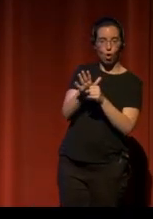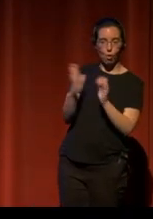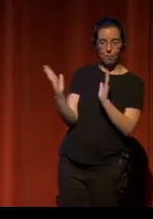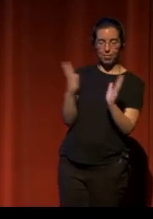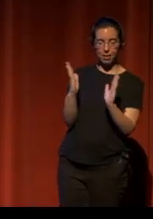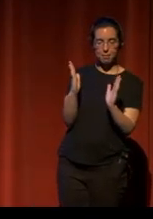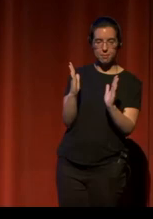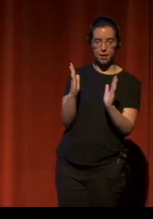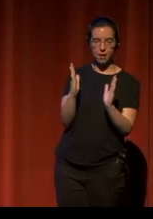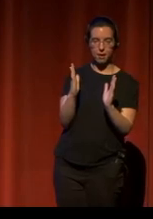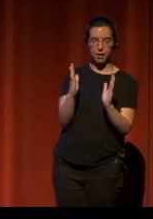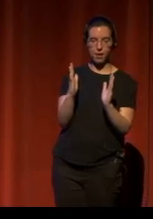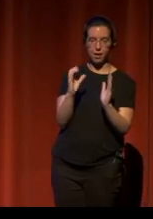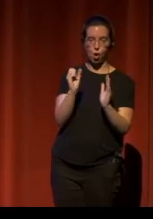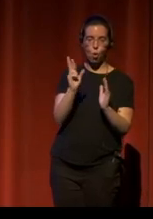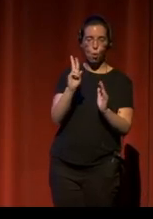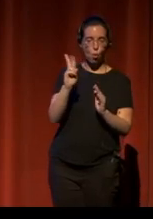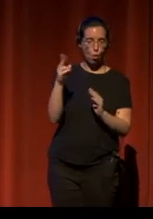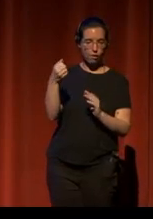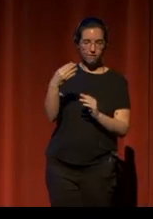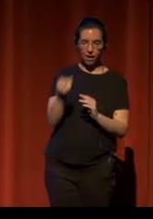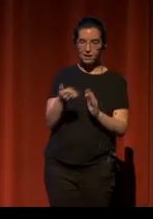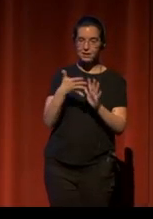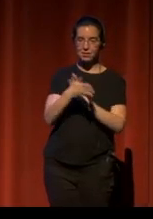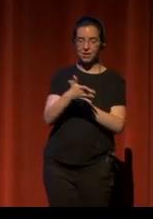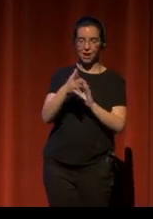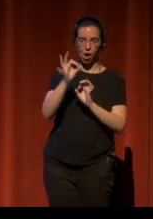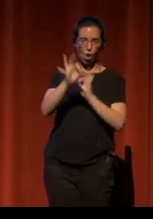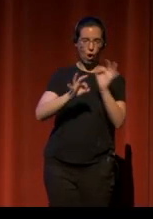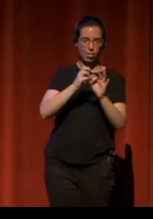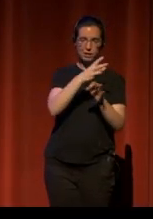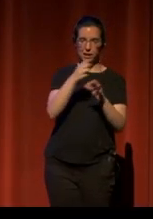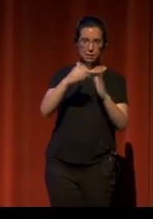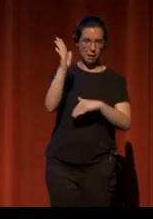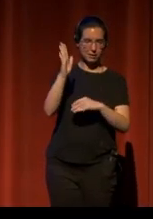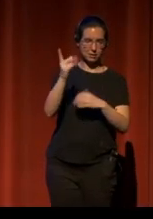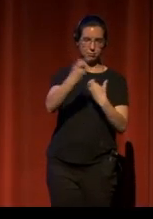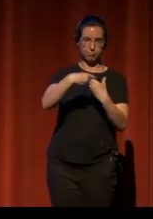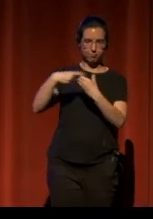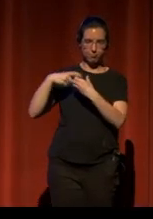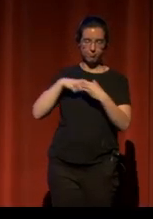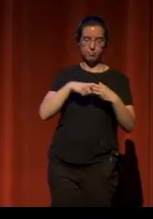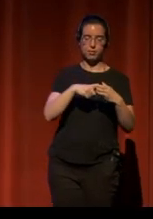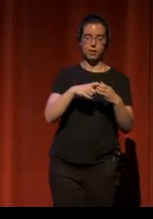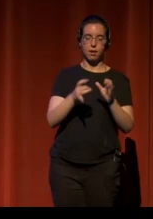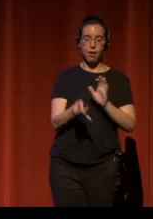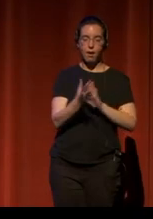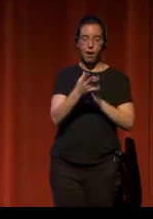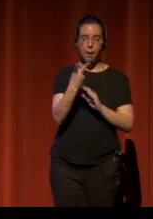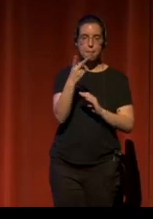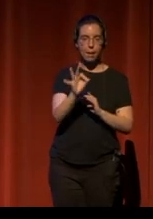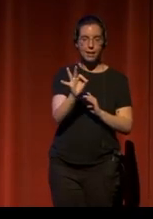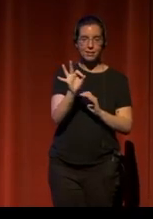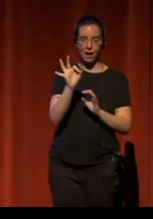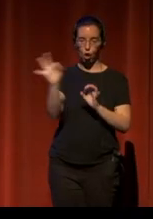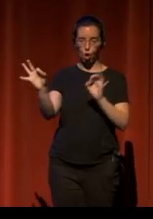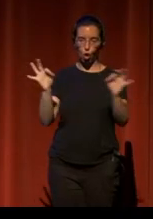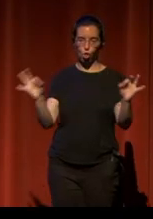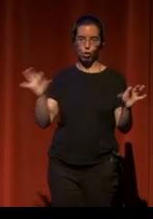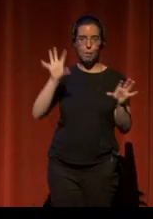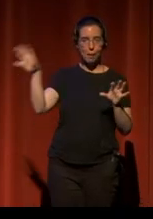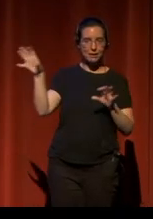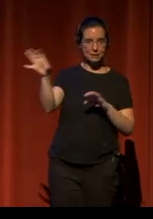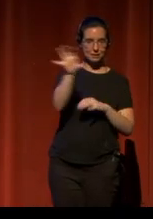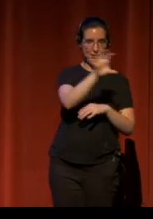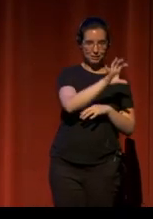que implicó a más de 300 organizaciones 2000 personas y que se crearon más de 20 nodos en diferentes